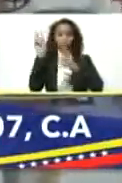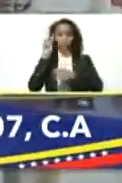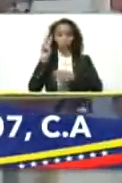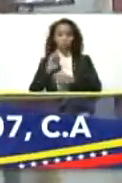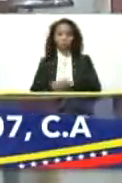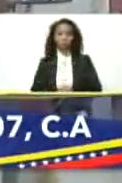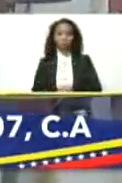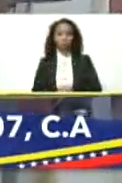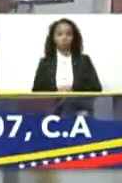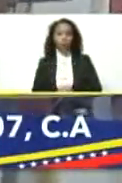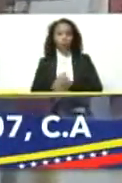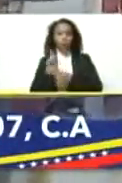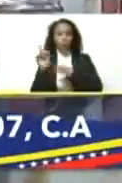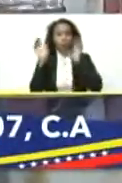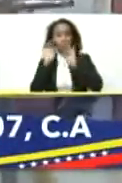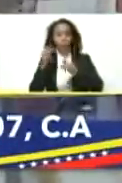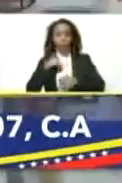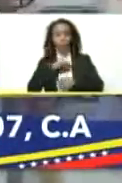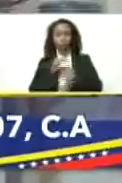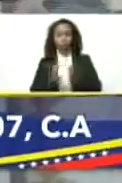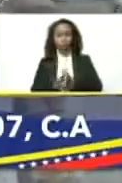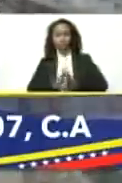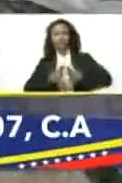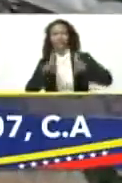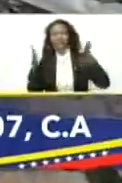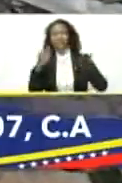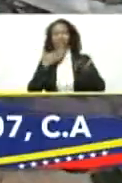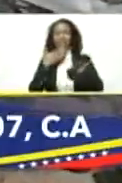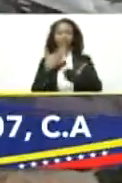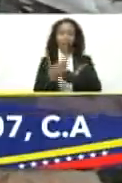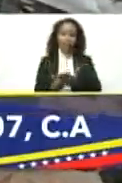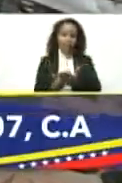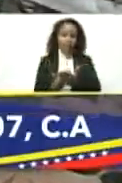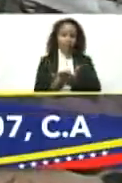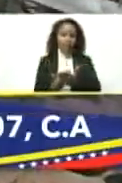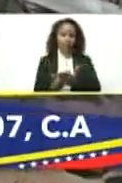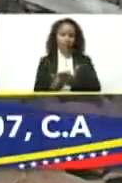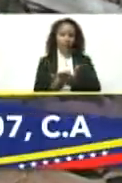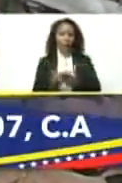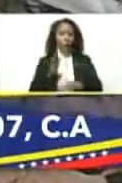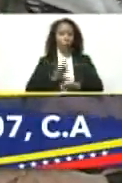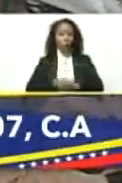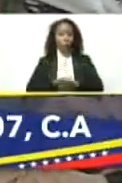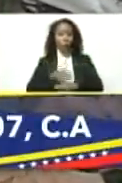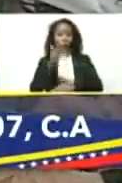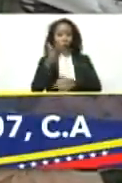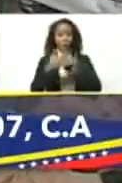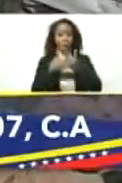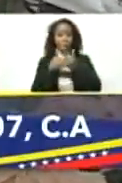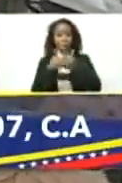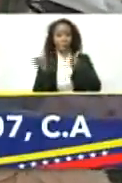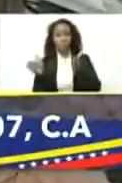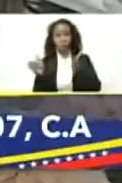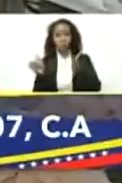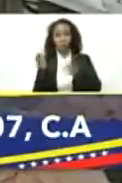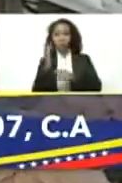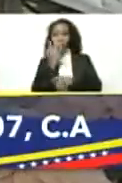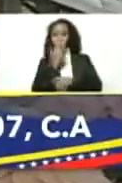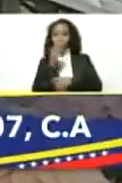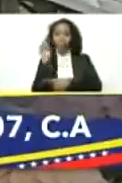presidente, que estamos enormemente agradecidos por usted dar esa apertura de